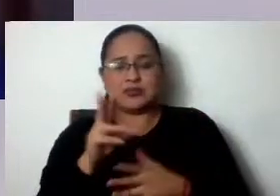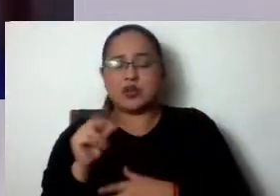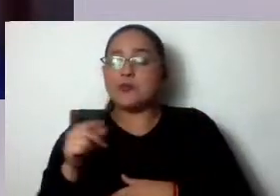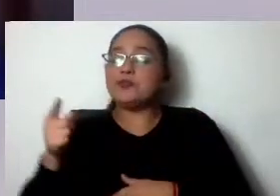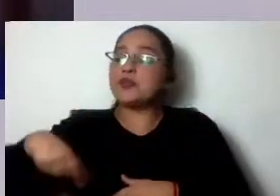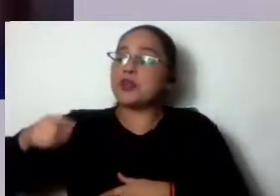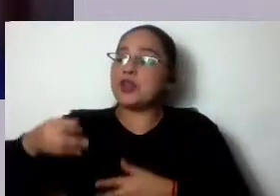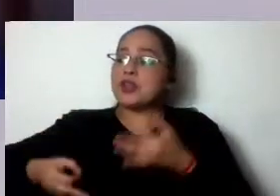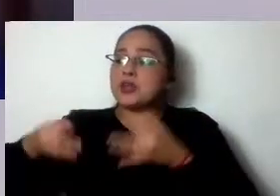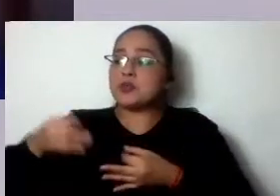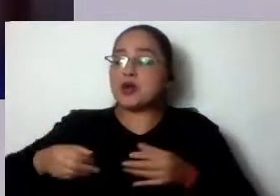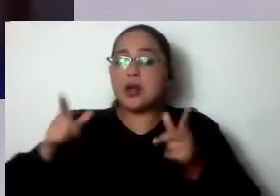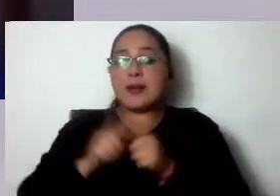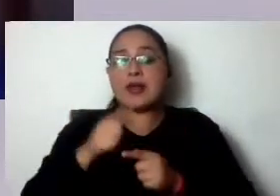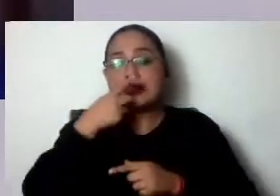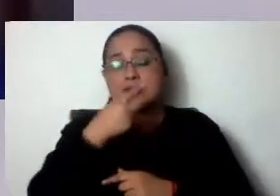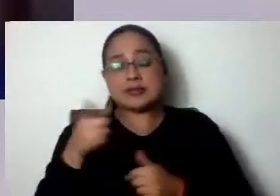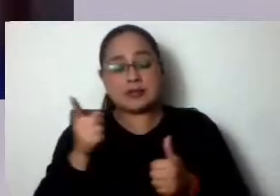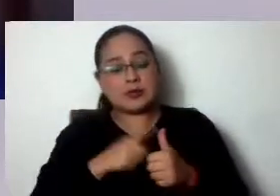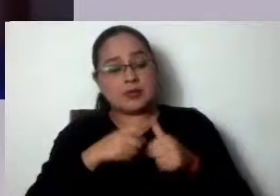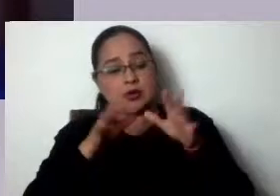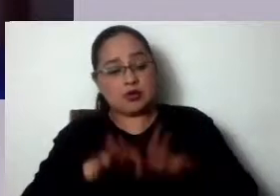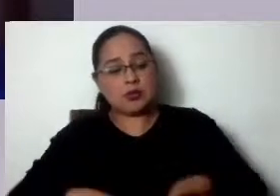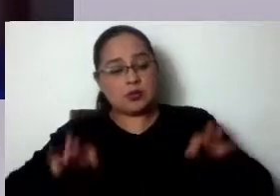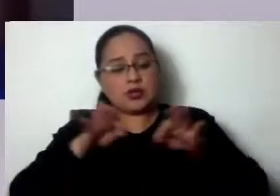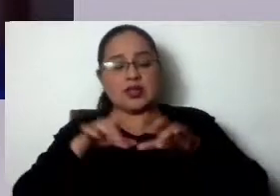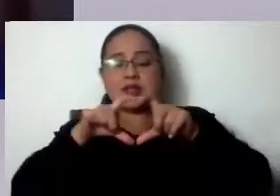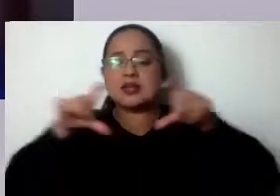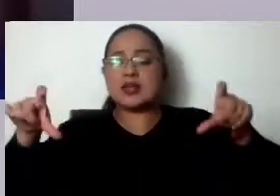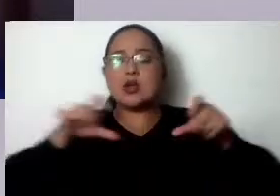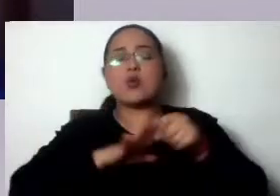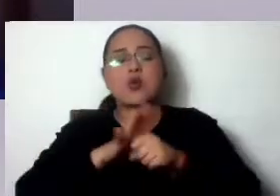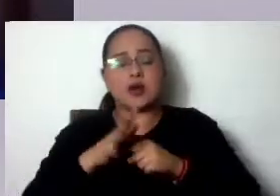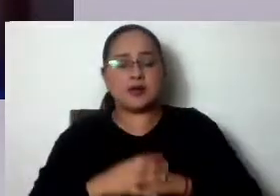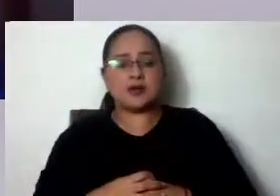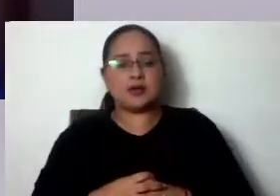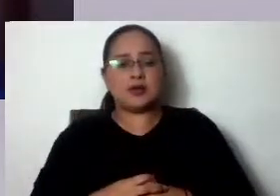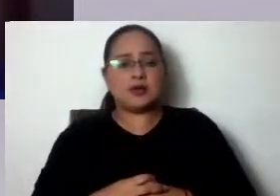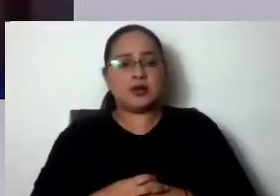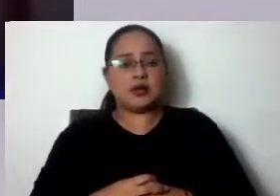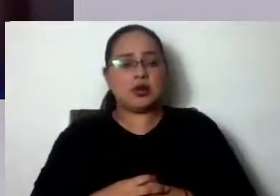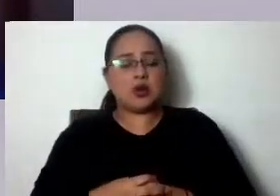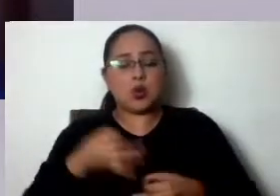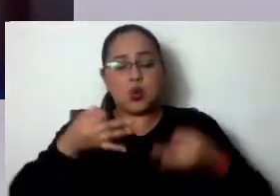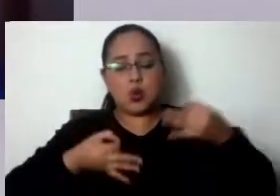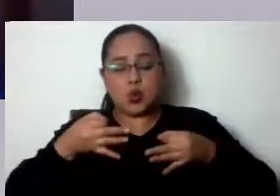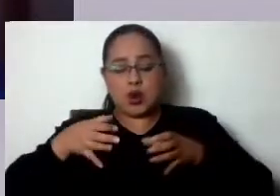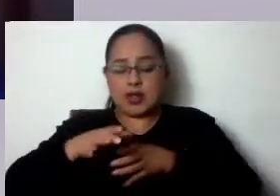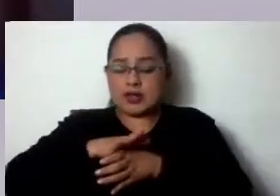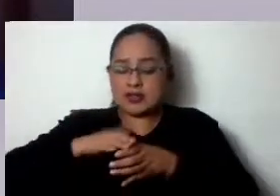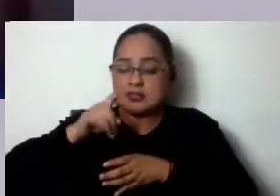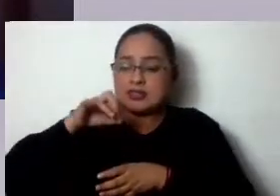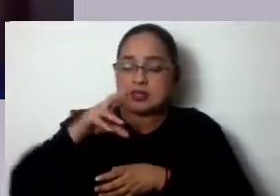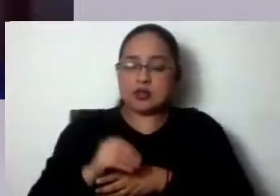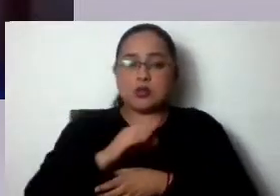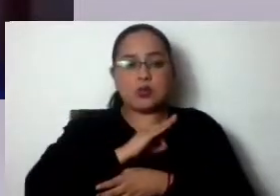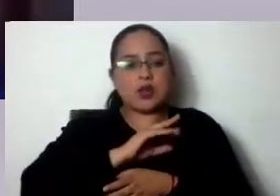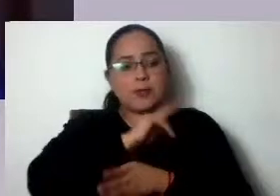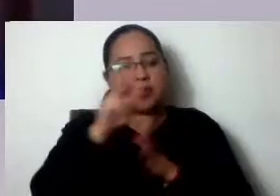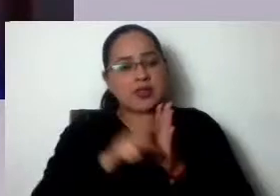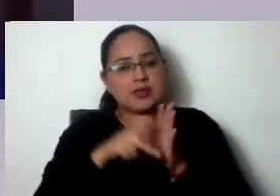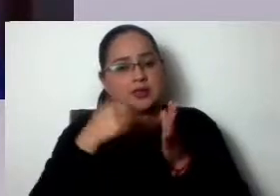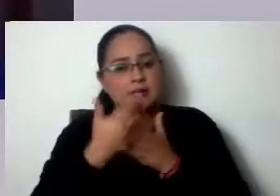concluye como criterio que debe prevalecer el siguiente el juez de distrito debe conceder la suspensión provisional